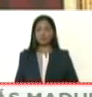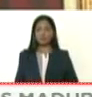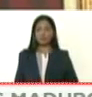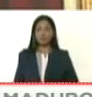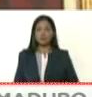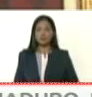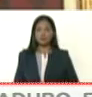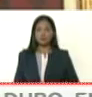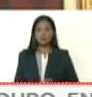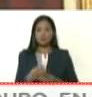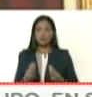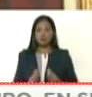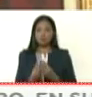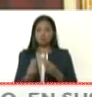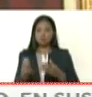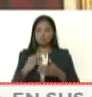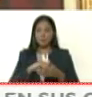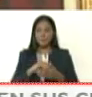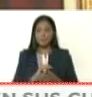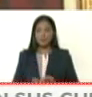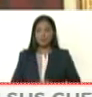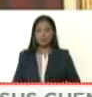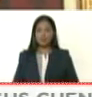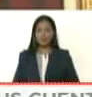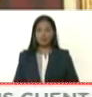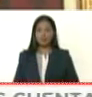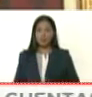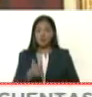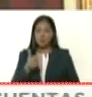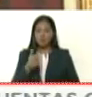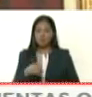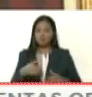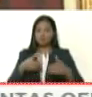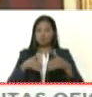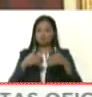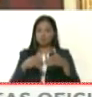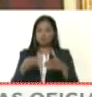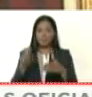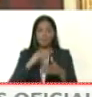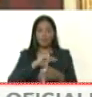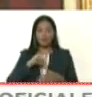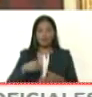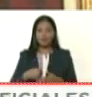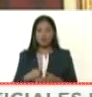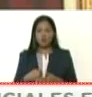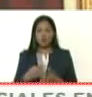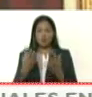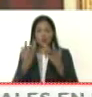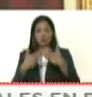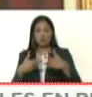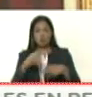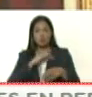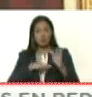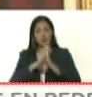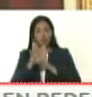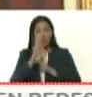de abastecimiento, muy bien, hemos avanzado mucho en eso, y de producción, hemos avanzado